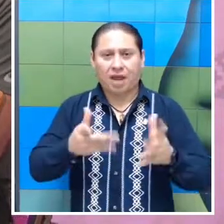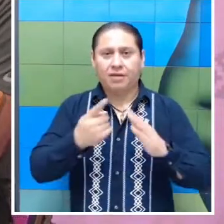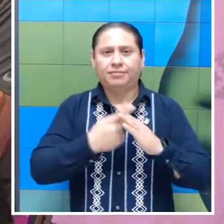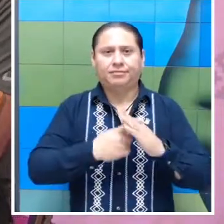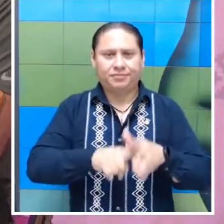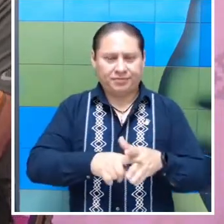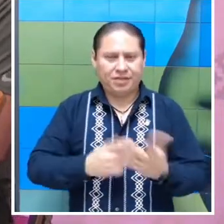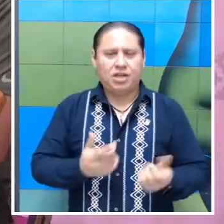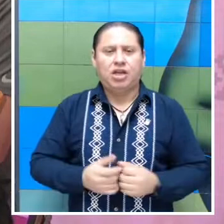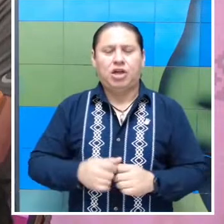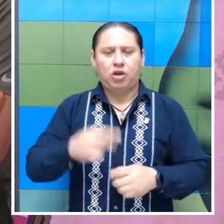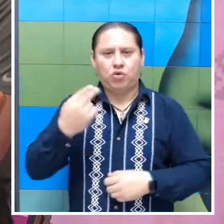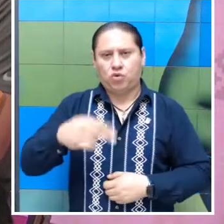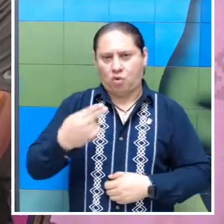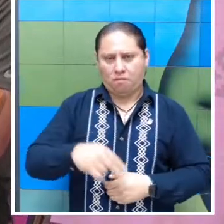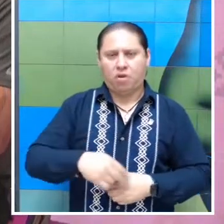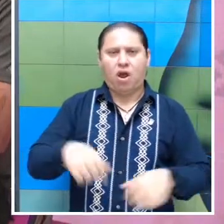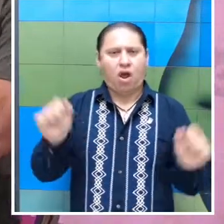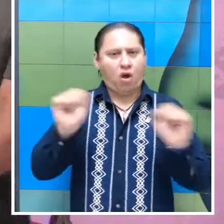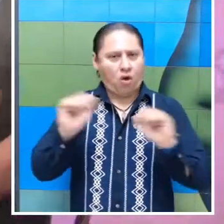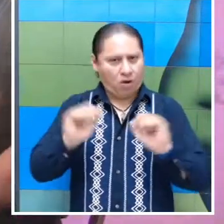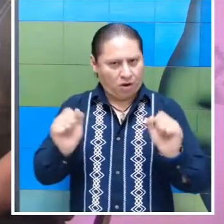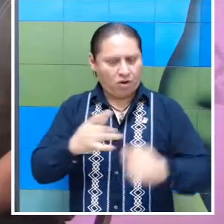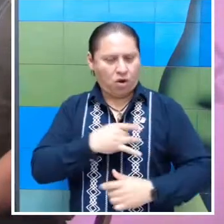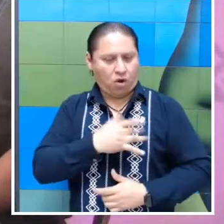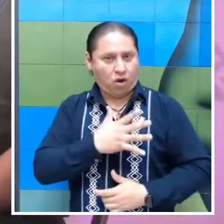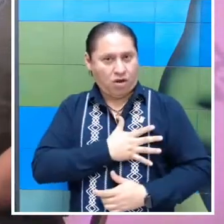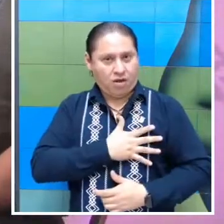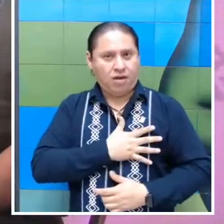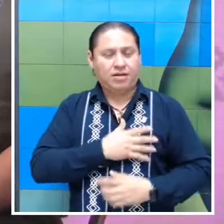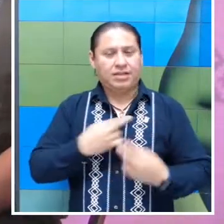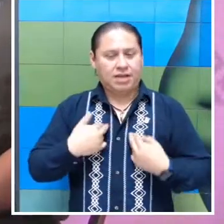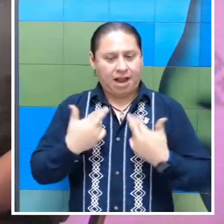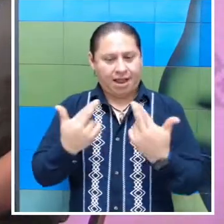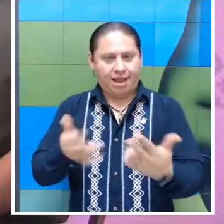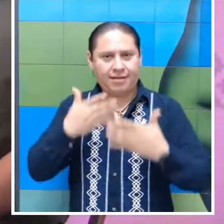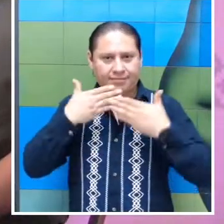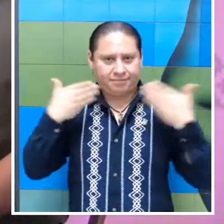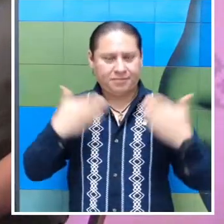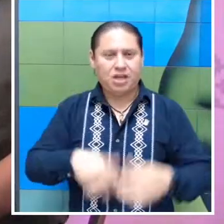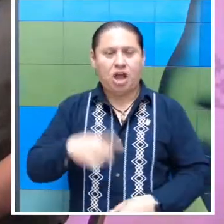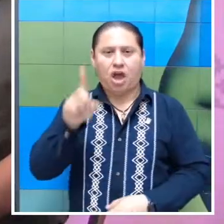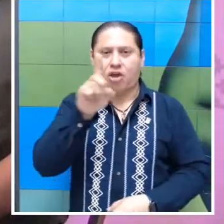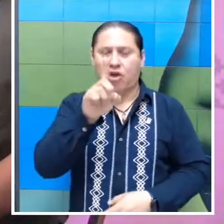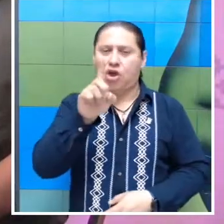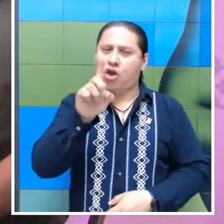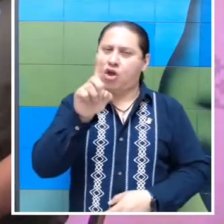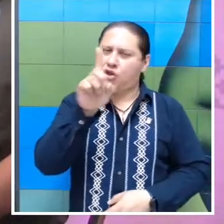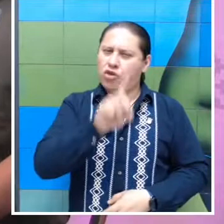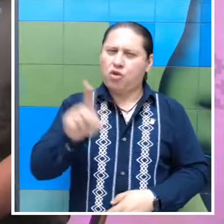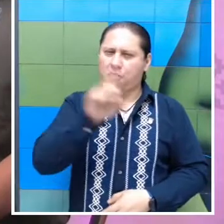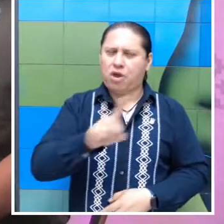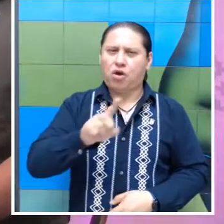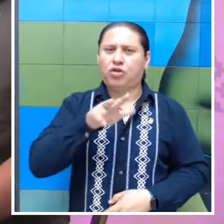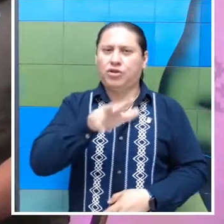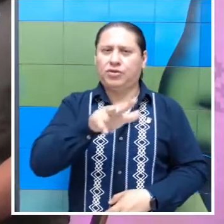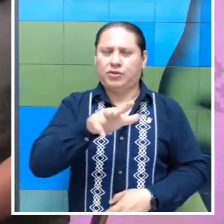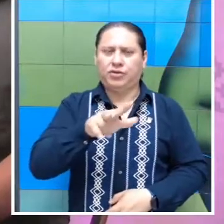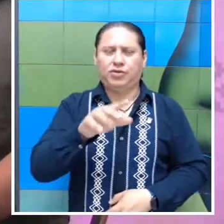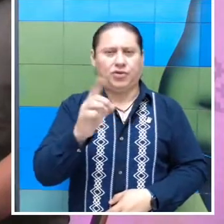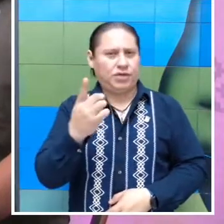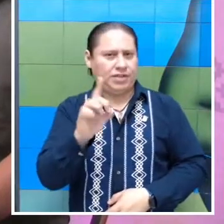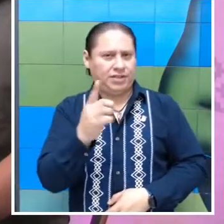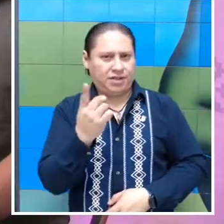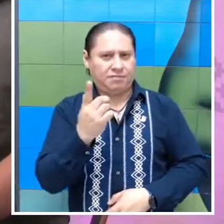la carrera se llama Corriendo con el Corazón, regalamos más sonrisas, son 5 kilómetros, es el domingo 18 de diciembre a las 7 de la